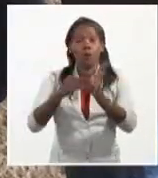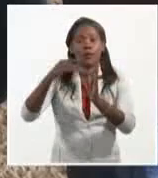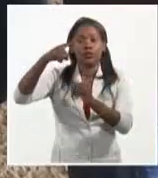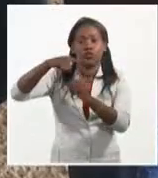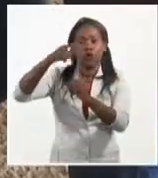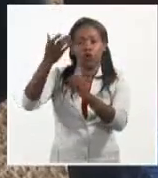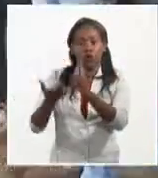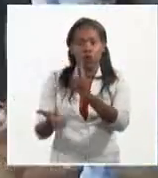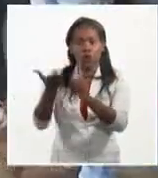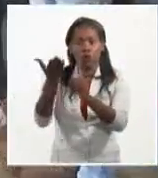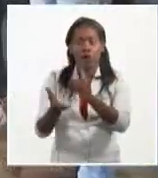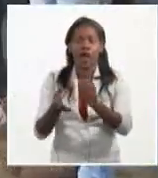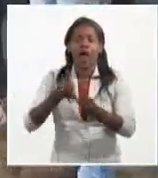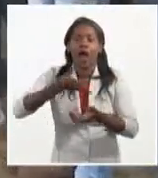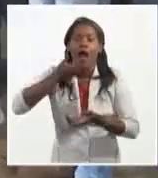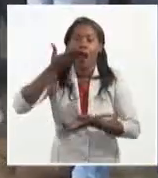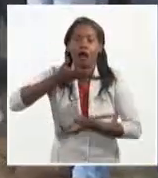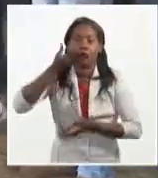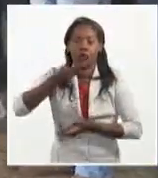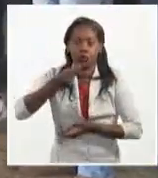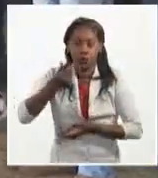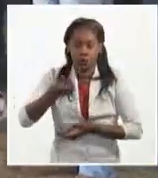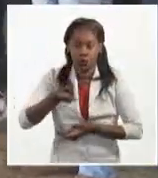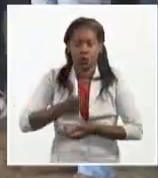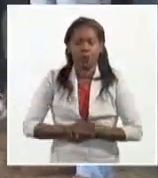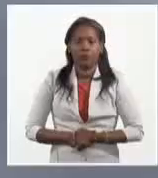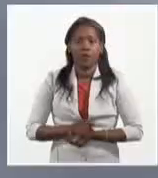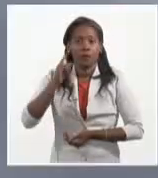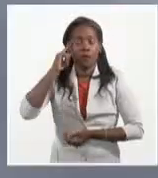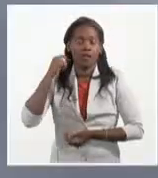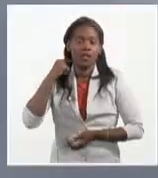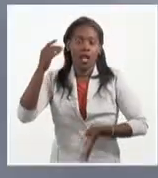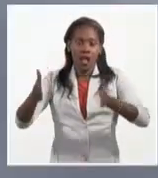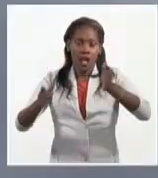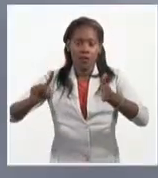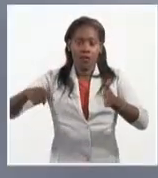8 de enero, según los pronósticos. Yaremi Madero, Canal Cubano de Noticias.